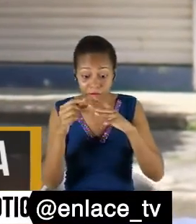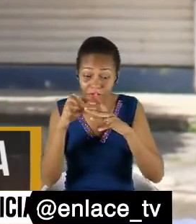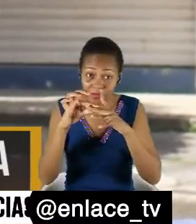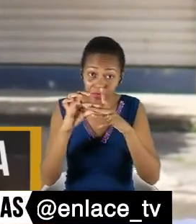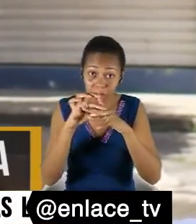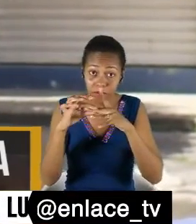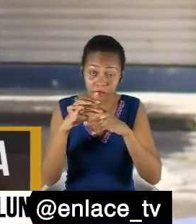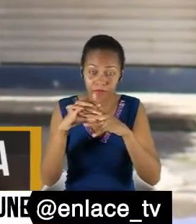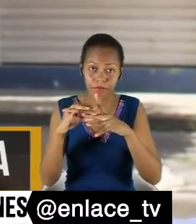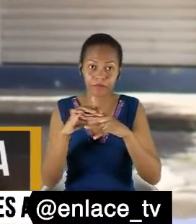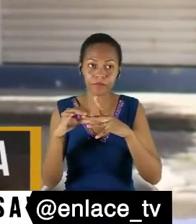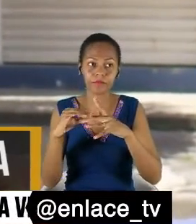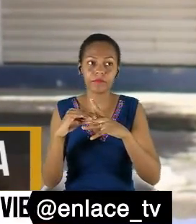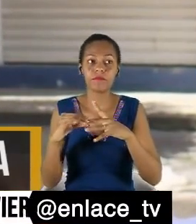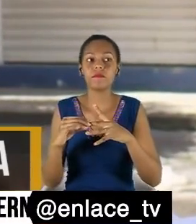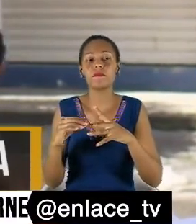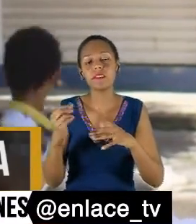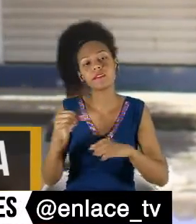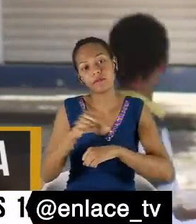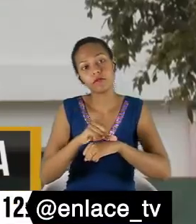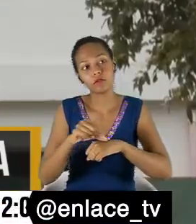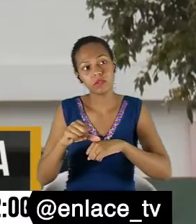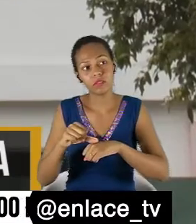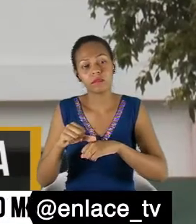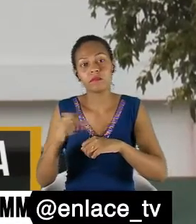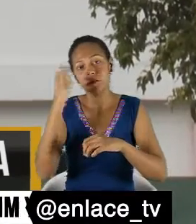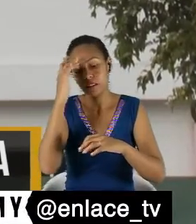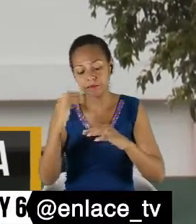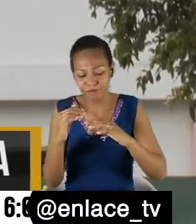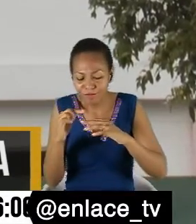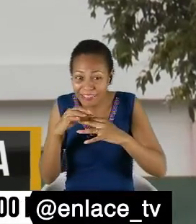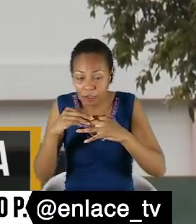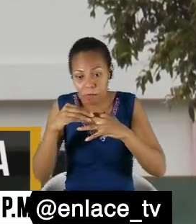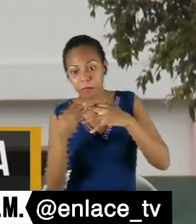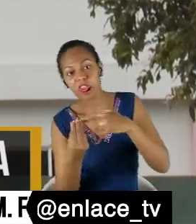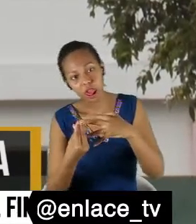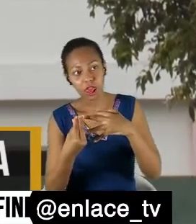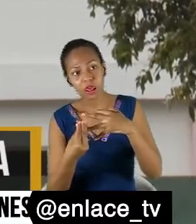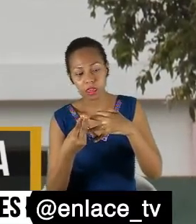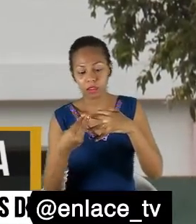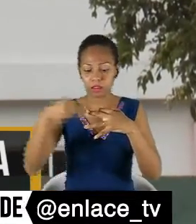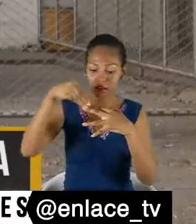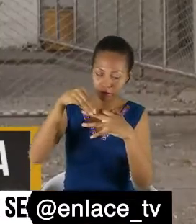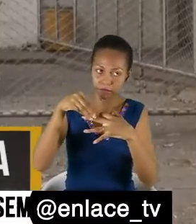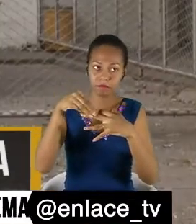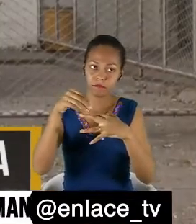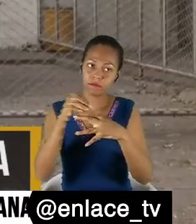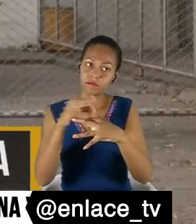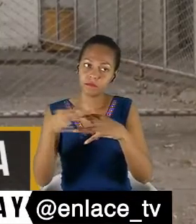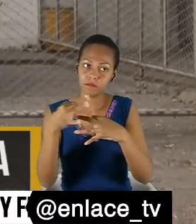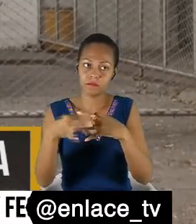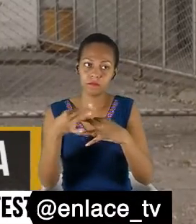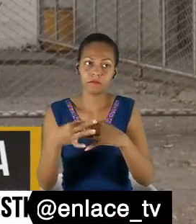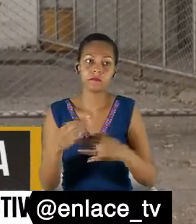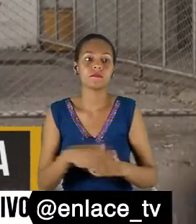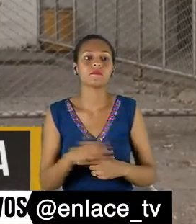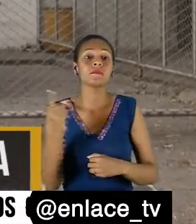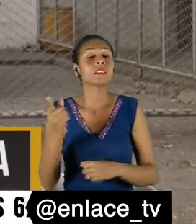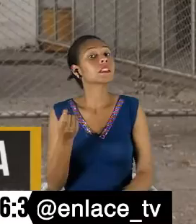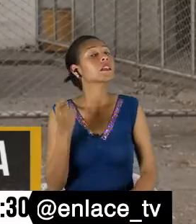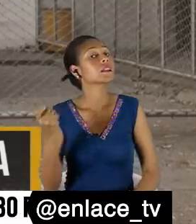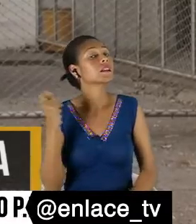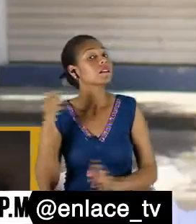está en proceso de cirugía para la reconstrucción de su dedo. Lesiones delicadas son las que tienen estas dos mujeres según el reporte médico. Las señoras